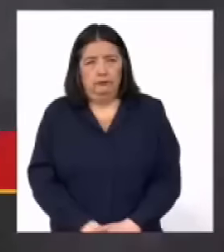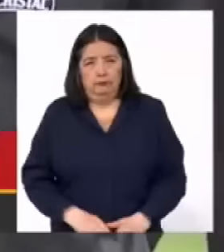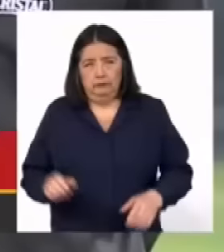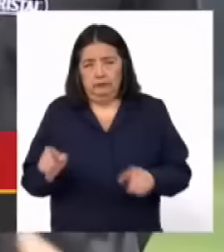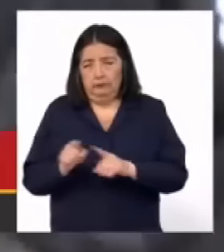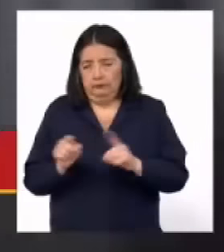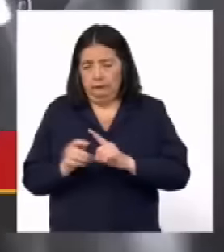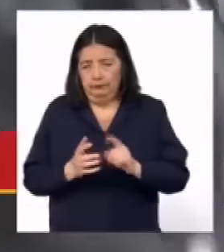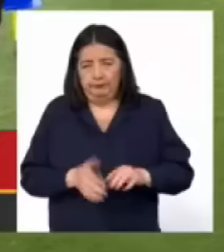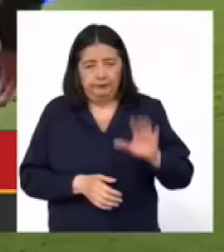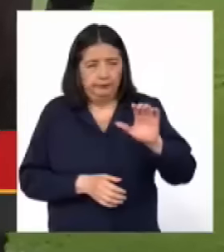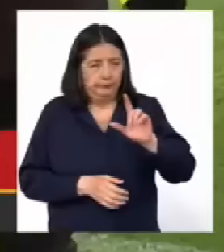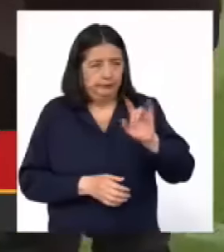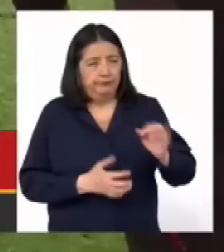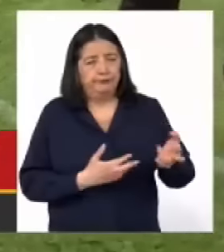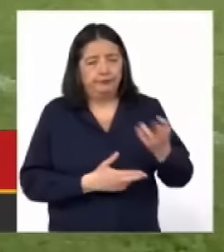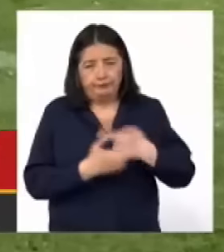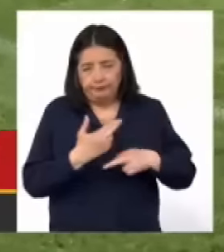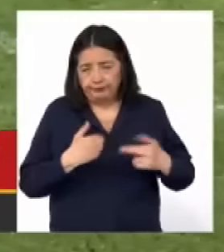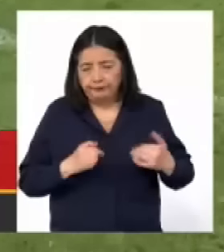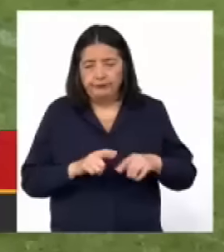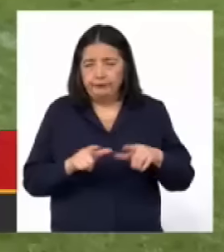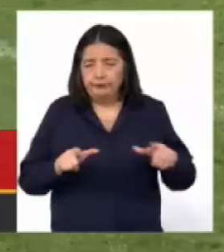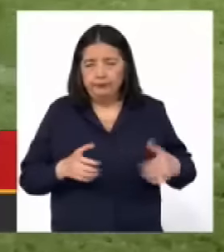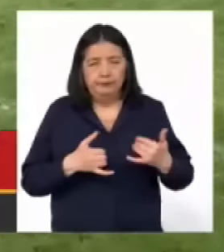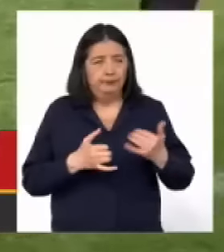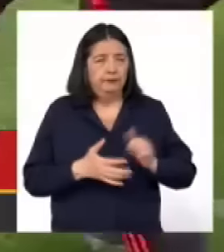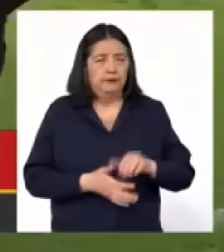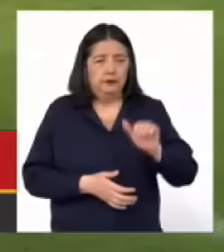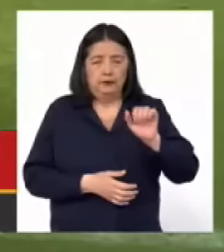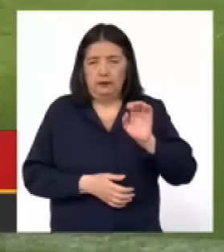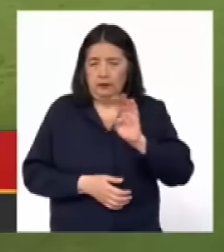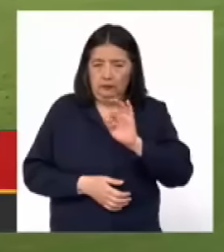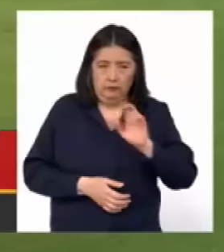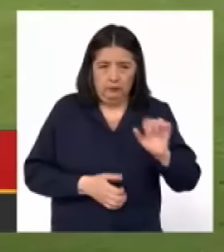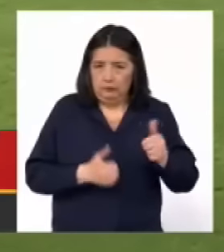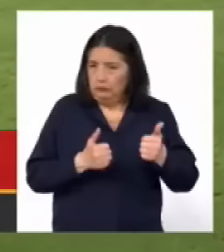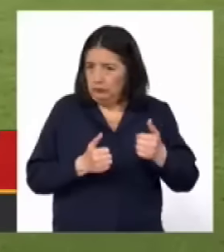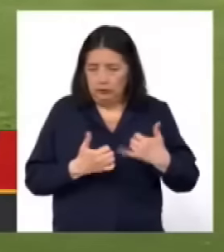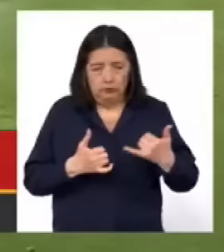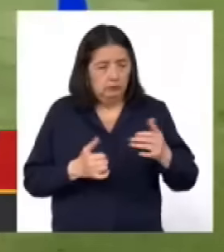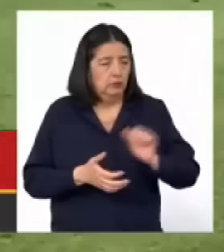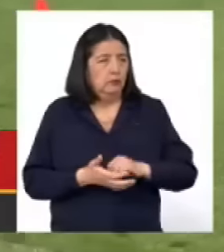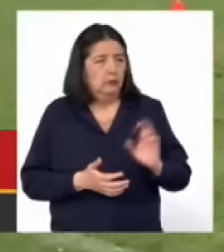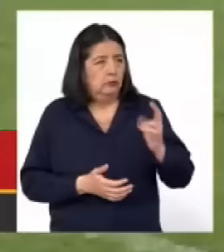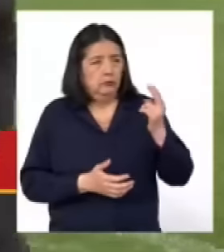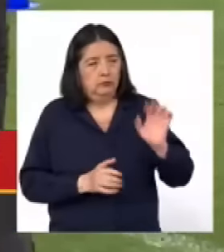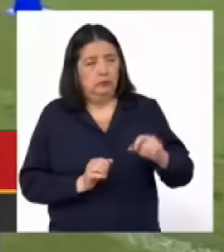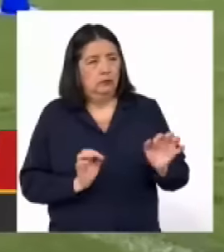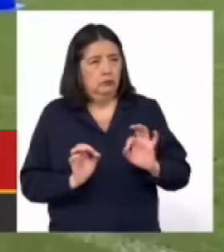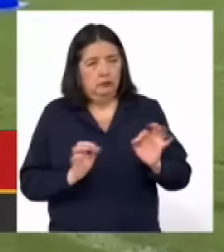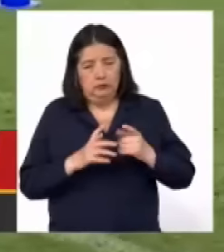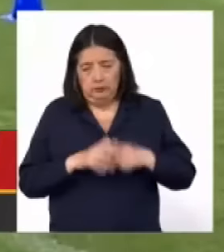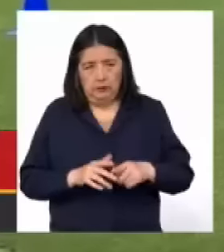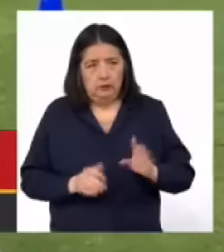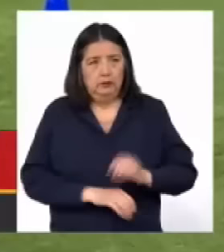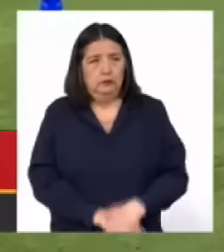hace que Callens vuelva a su posición habitual y Abraham, que hizo un partidazo contra Uruguay, no esté desde el